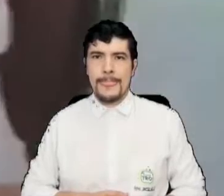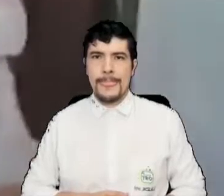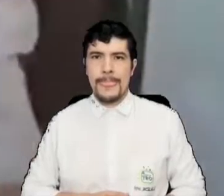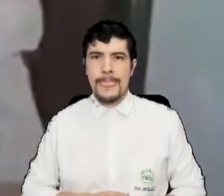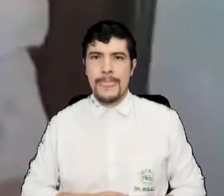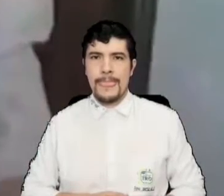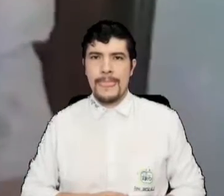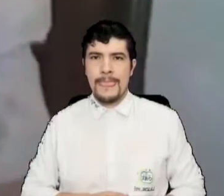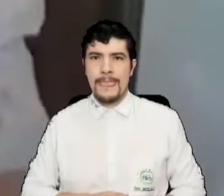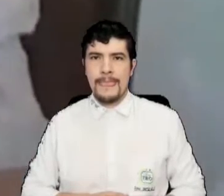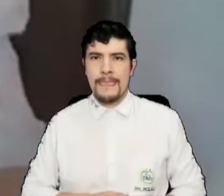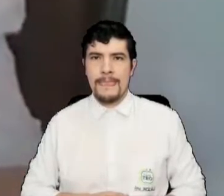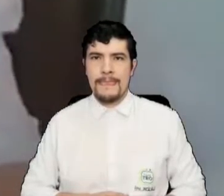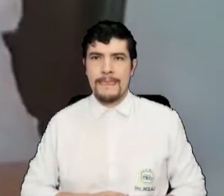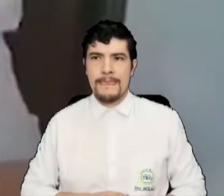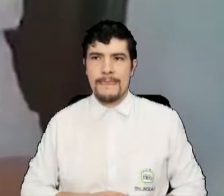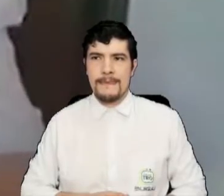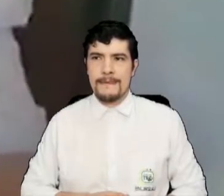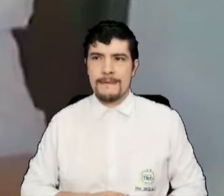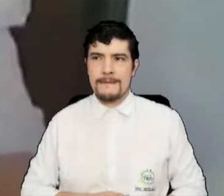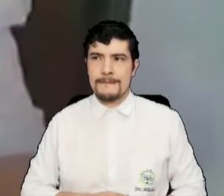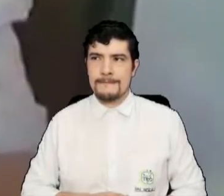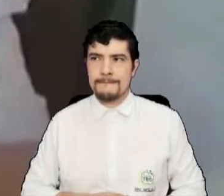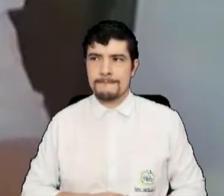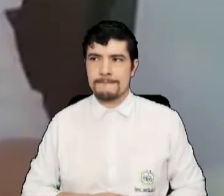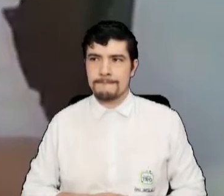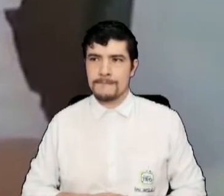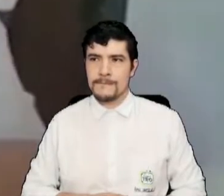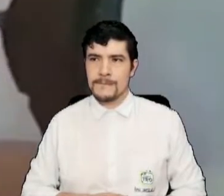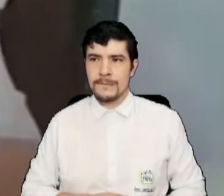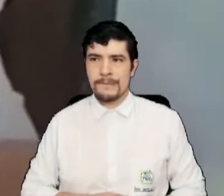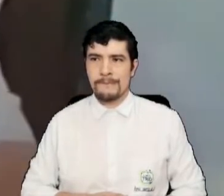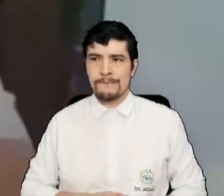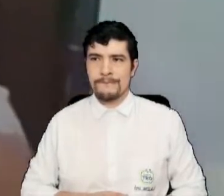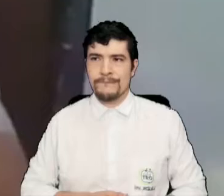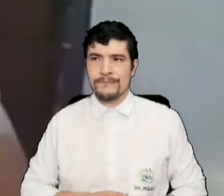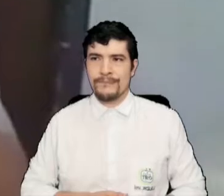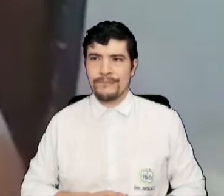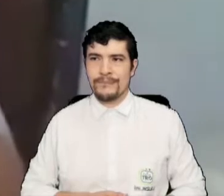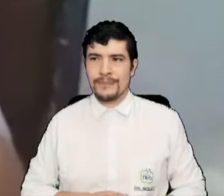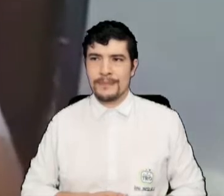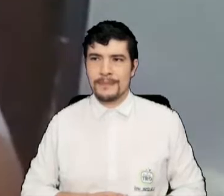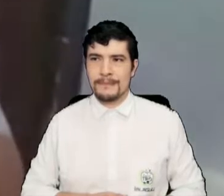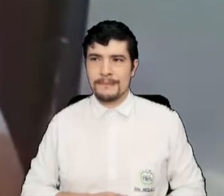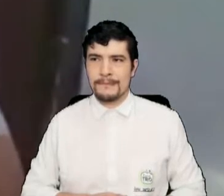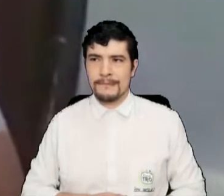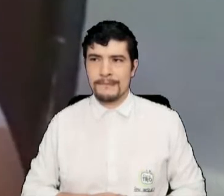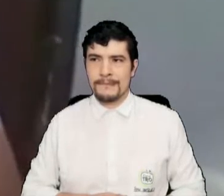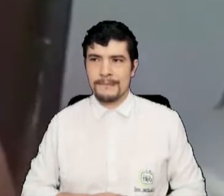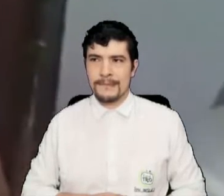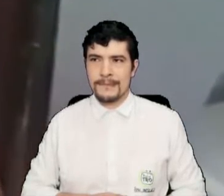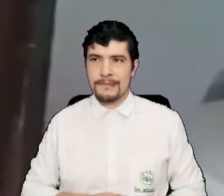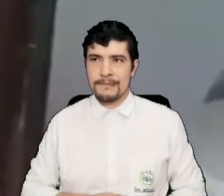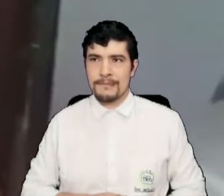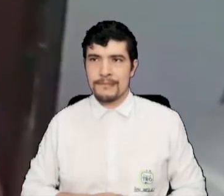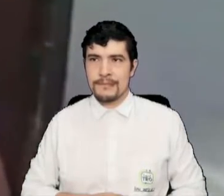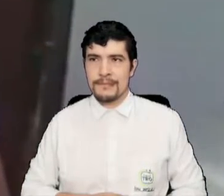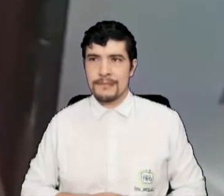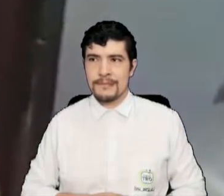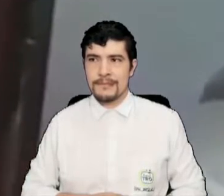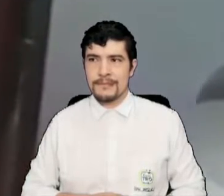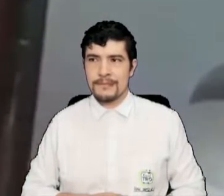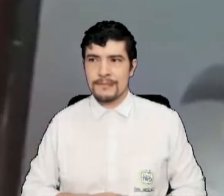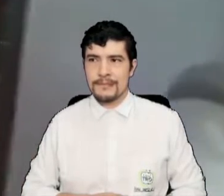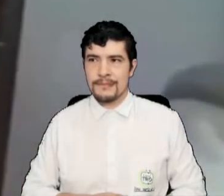a los embajadores. No estén creyendo que todo es pura caña, si con la